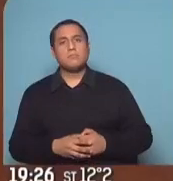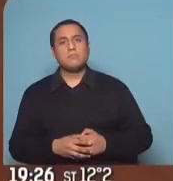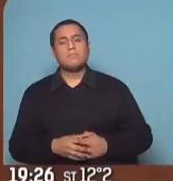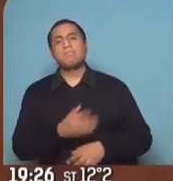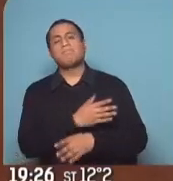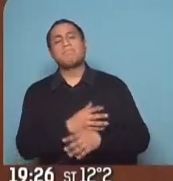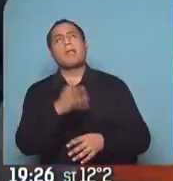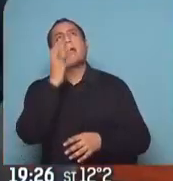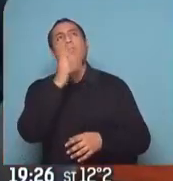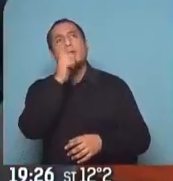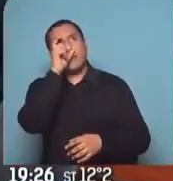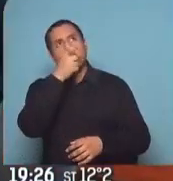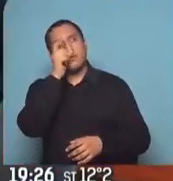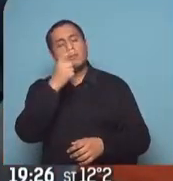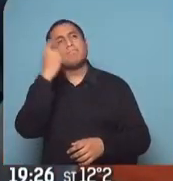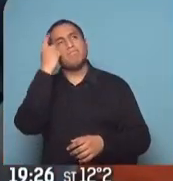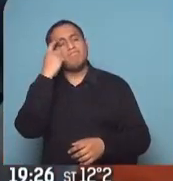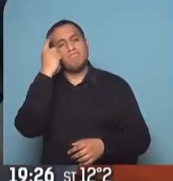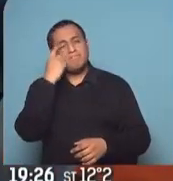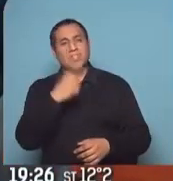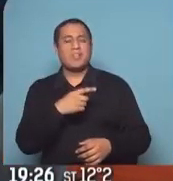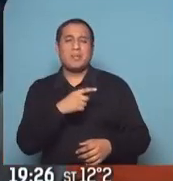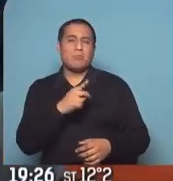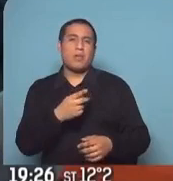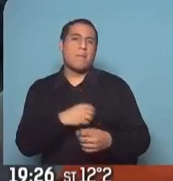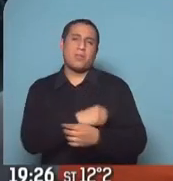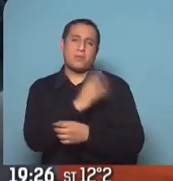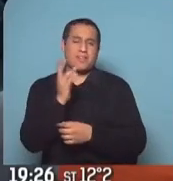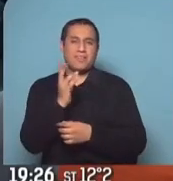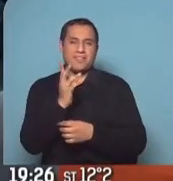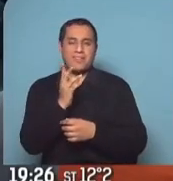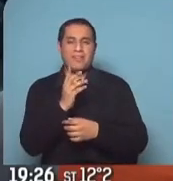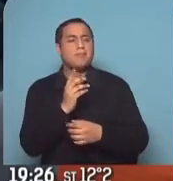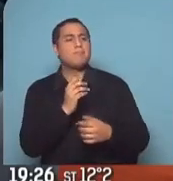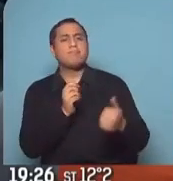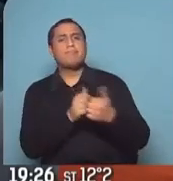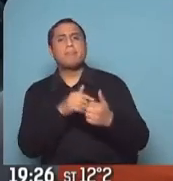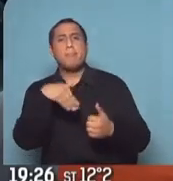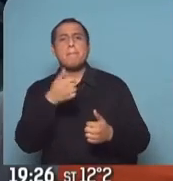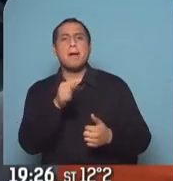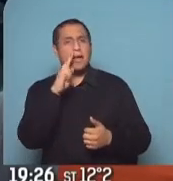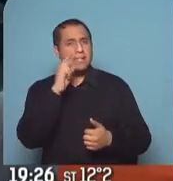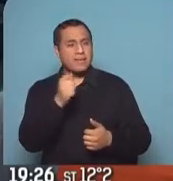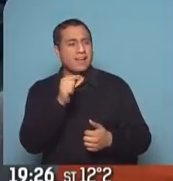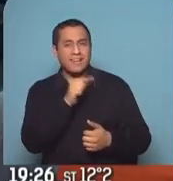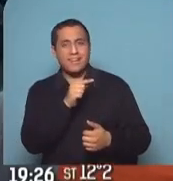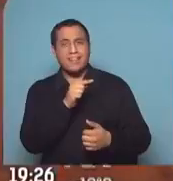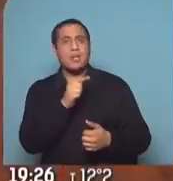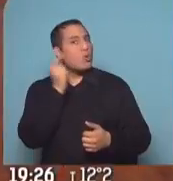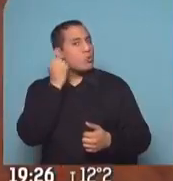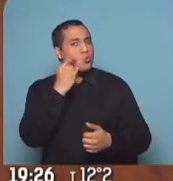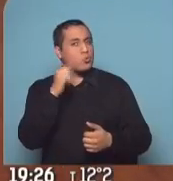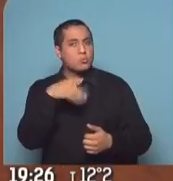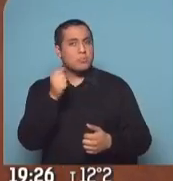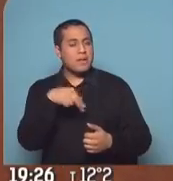Seguimos recordando al expresidente Fernando de la Rúa, fallecido esta madrugada, ahora con María Cristina Guzmán, quien compartió muchísimos años